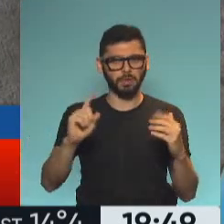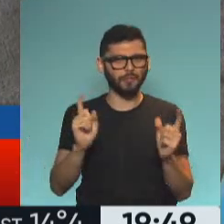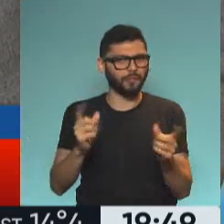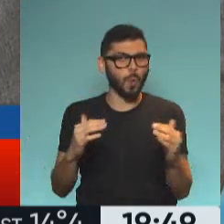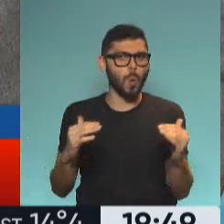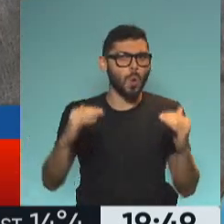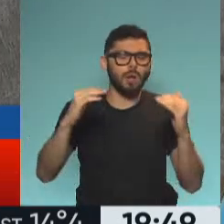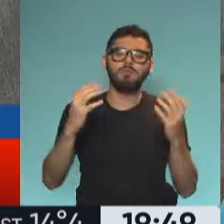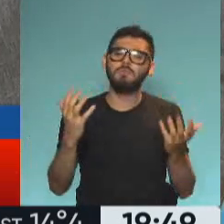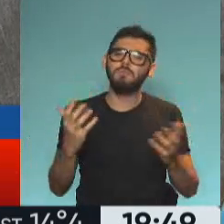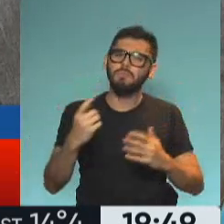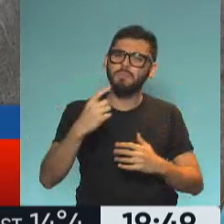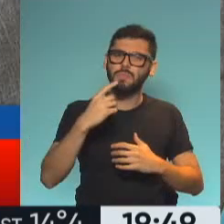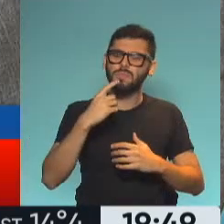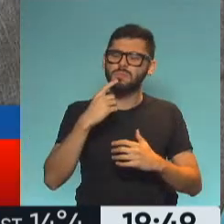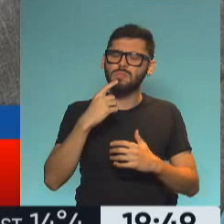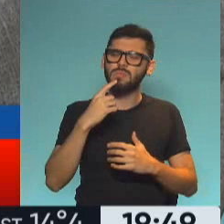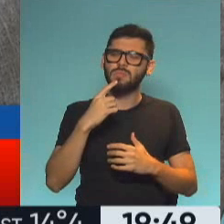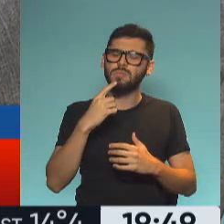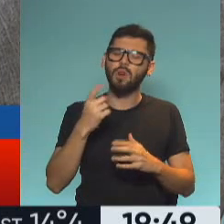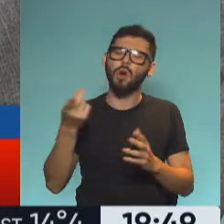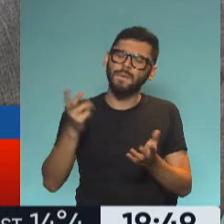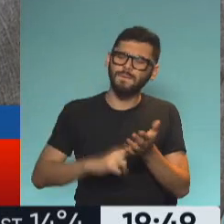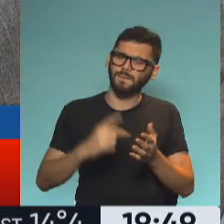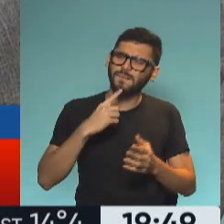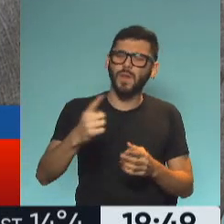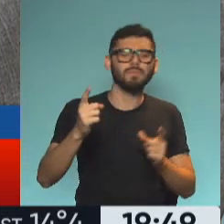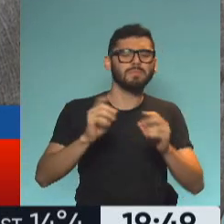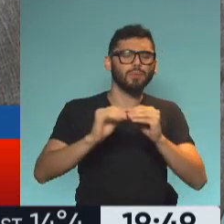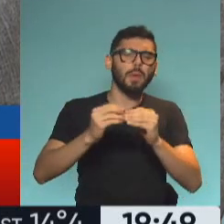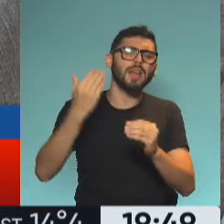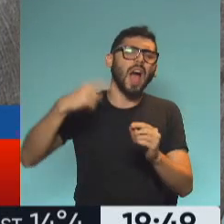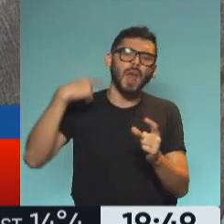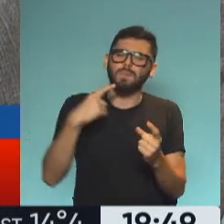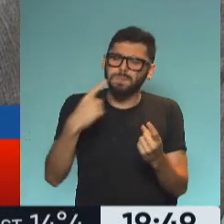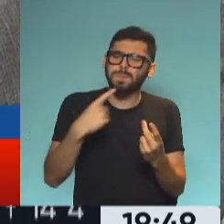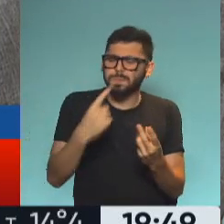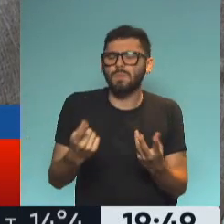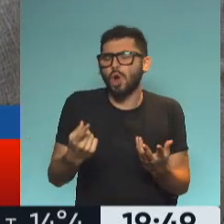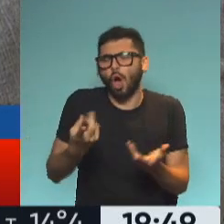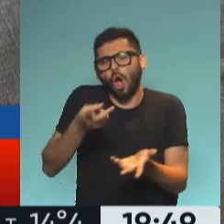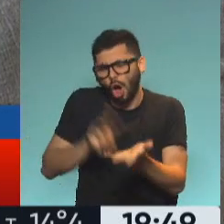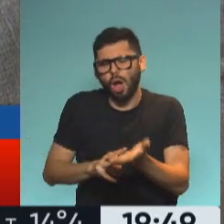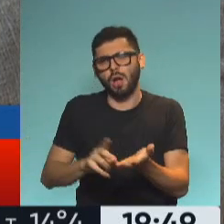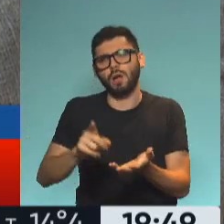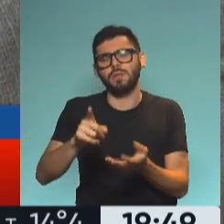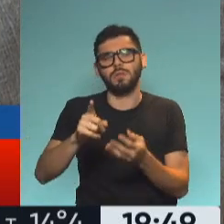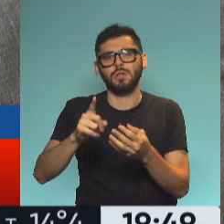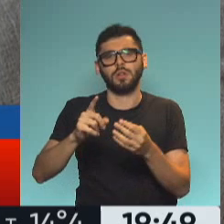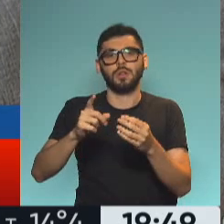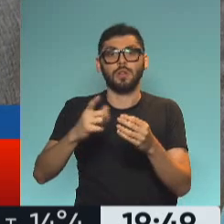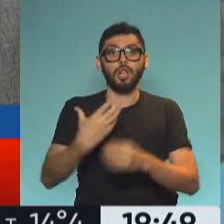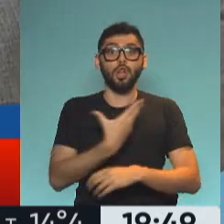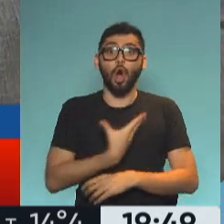Digo, volvemos al problema de fondo sobre el cual ya le hemos consultado, que es en realidad el problema que está encontrando